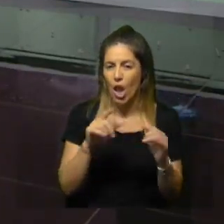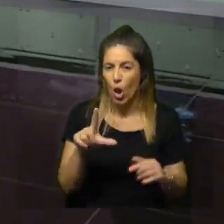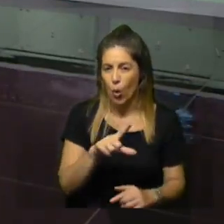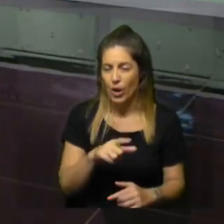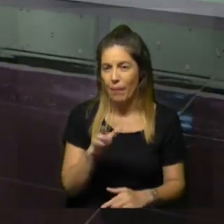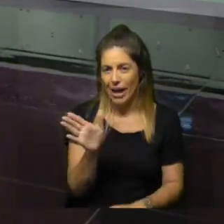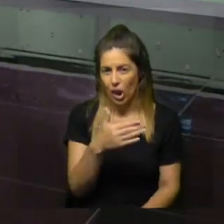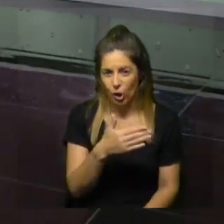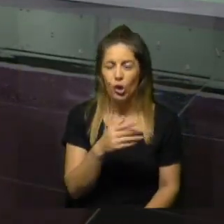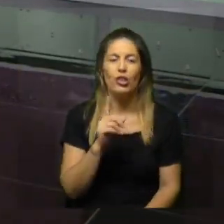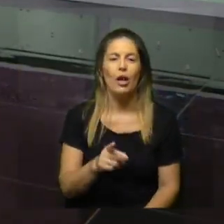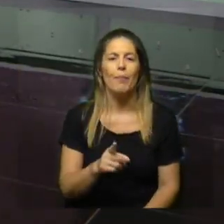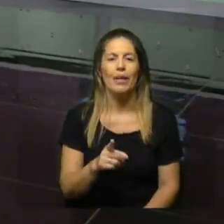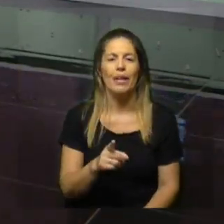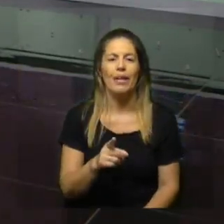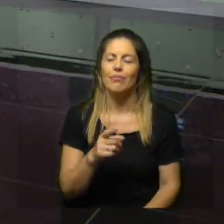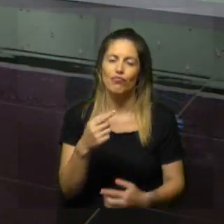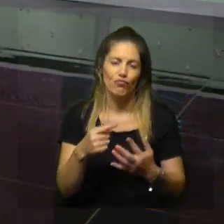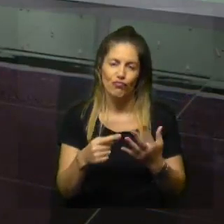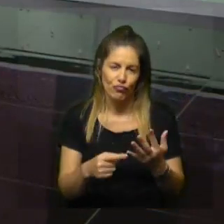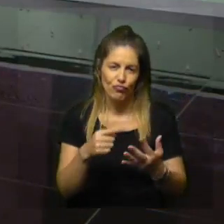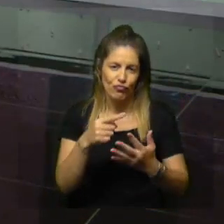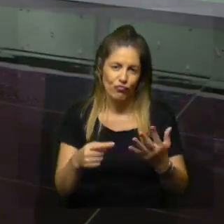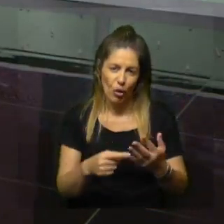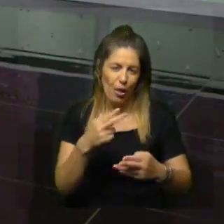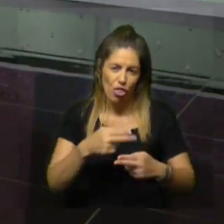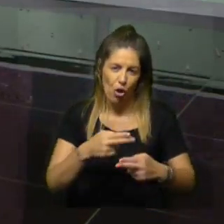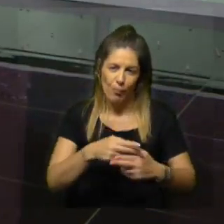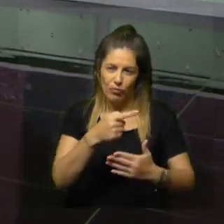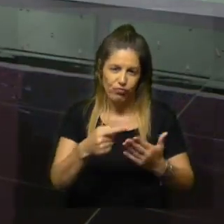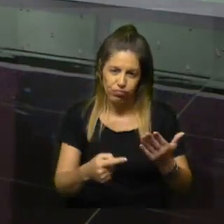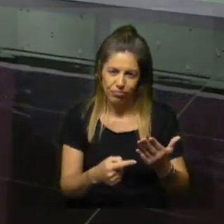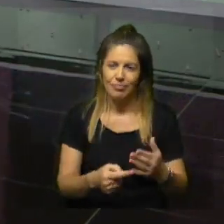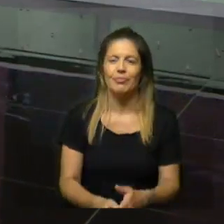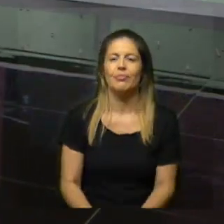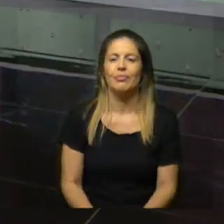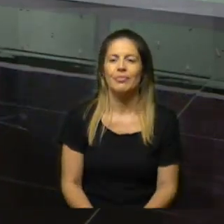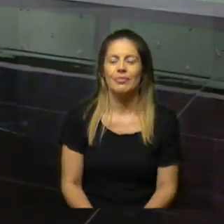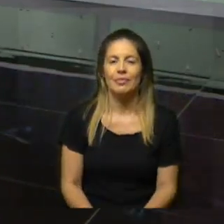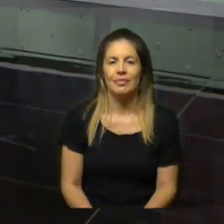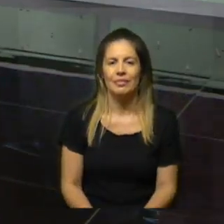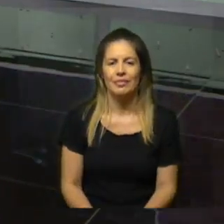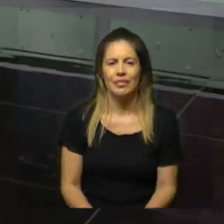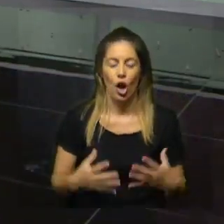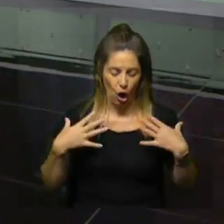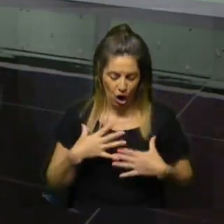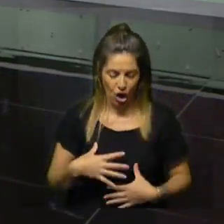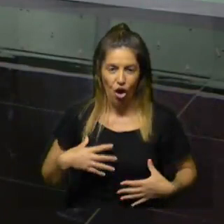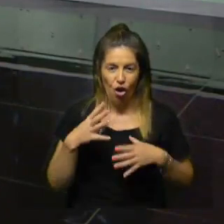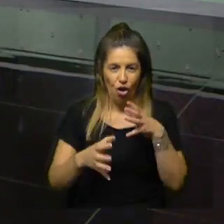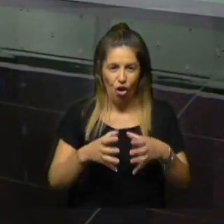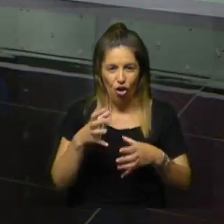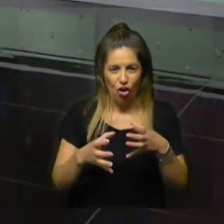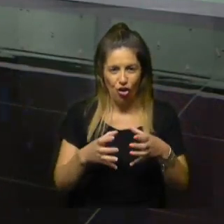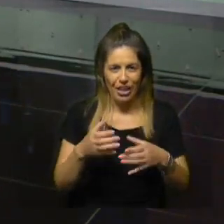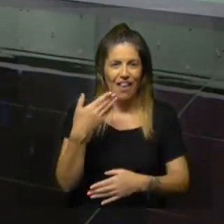bien. Grace, Elena, Daisy. Un poco alunada está. Es como con los colores de la bandera de muy bien.